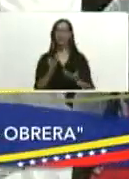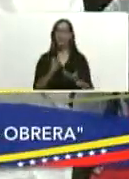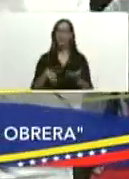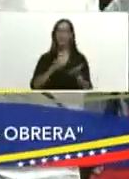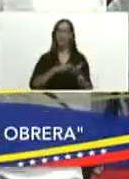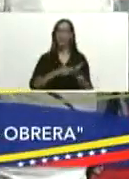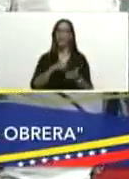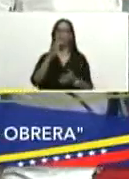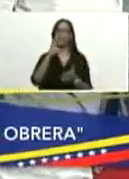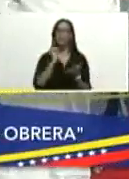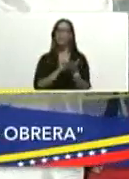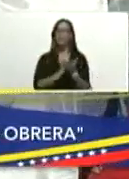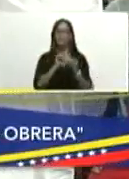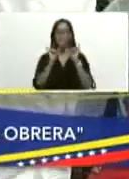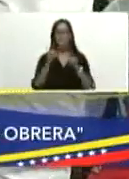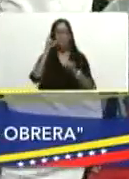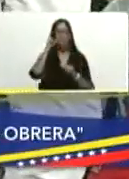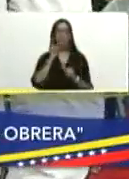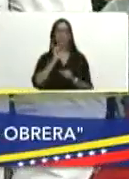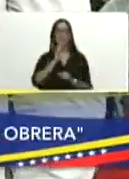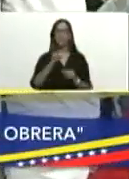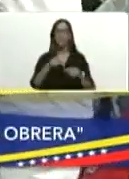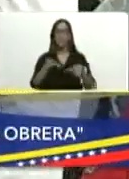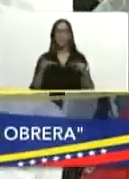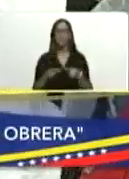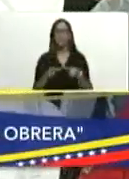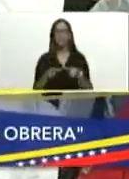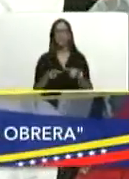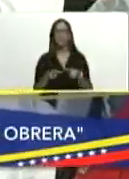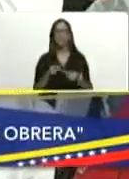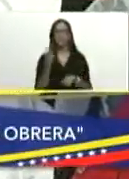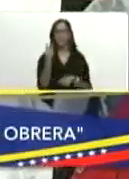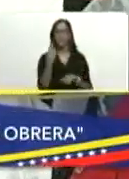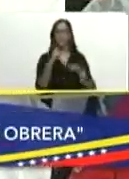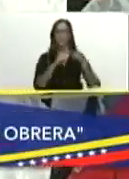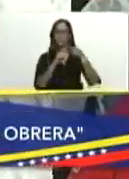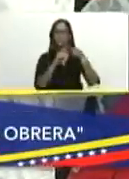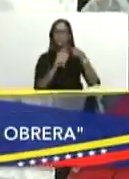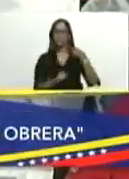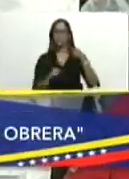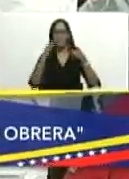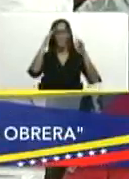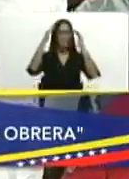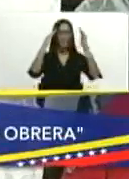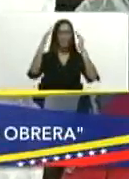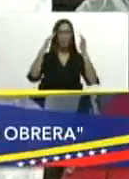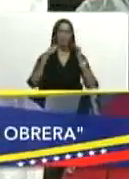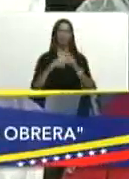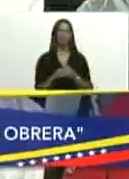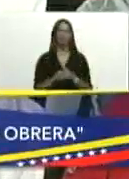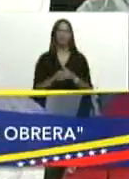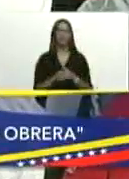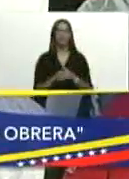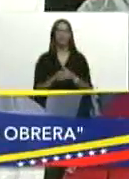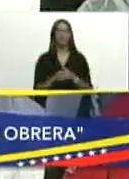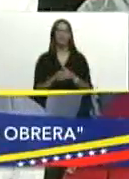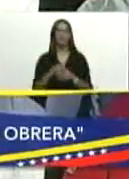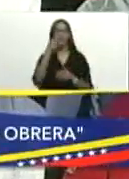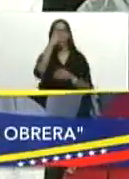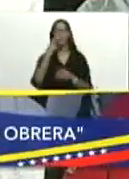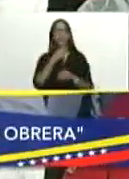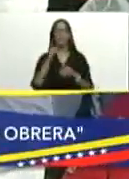veces el mismo día en tres momentos en el momento en que me saludó el día del momento de la